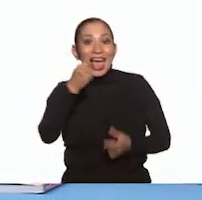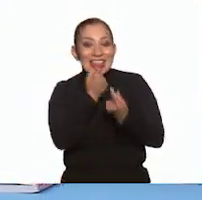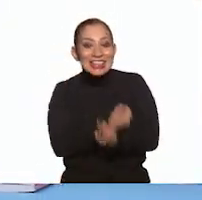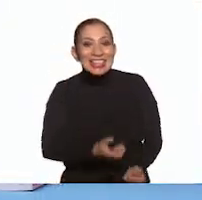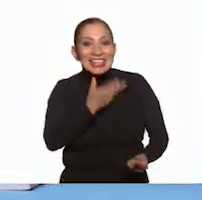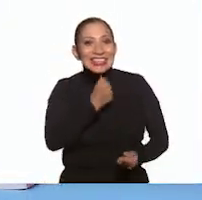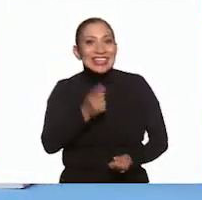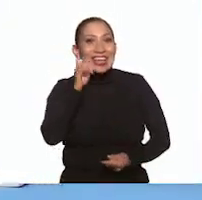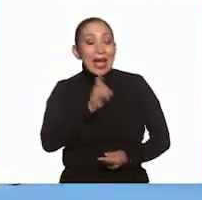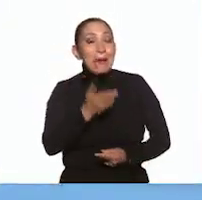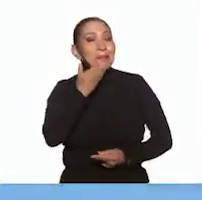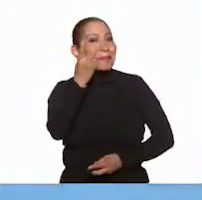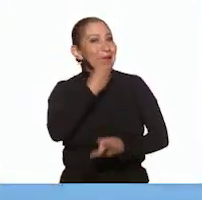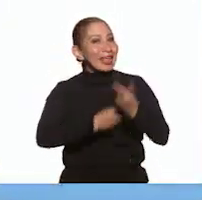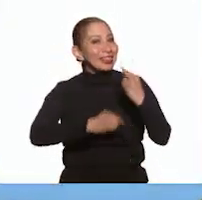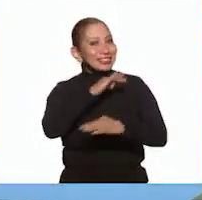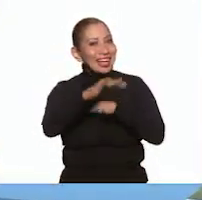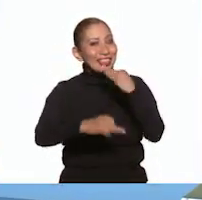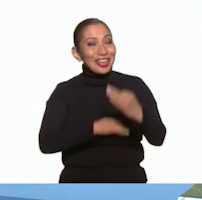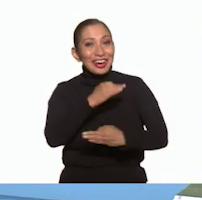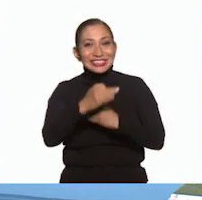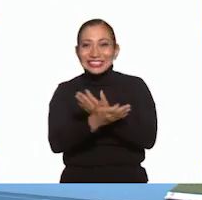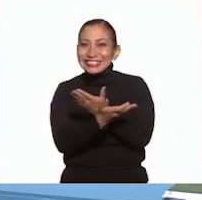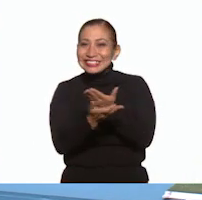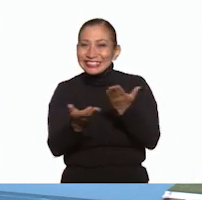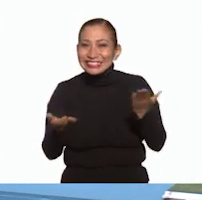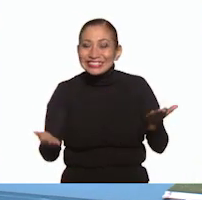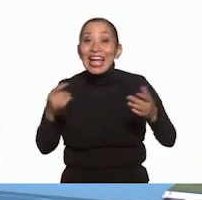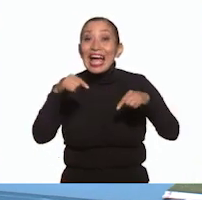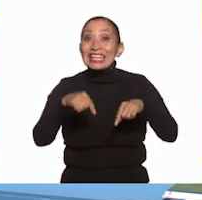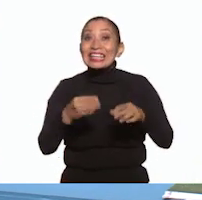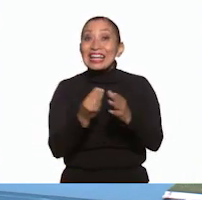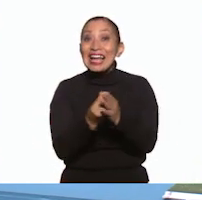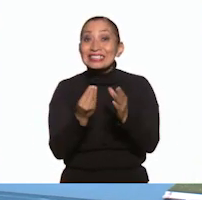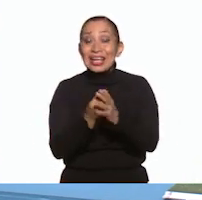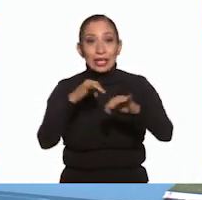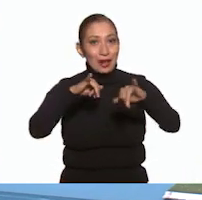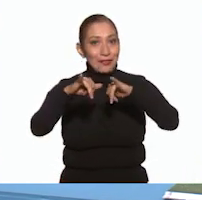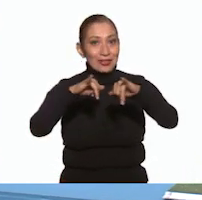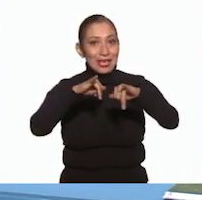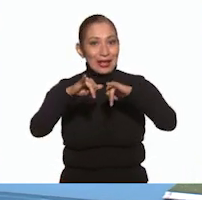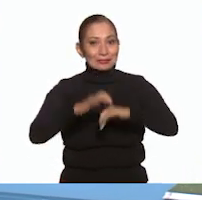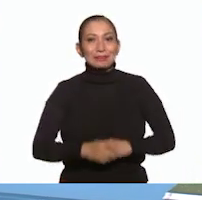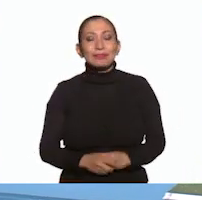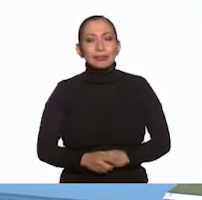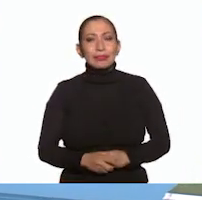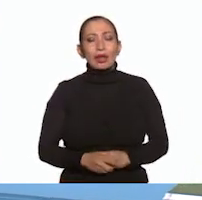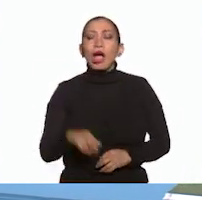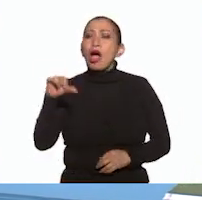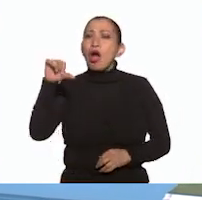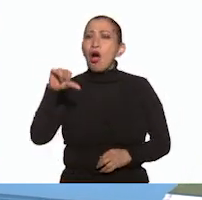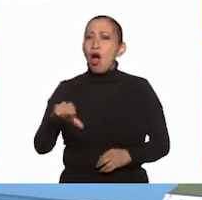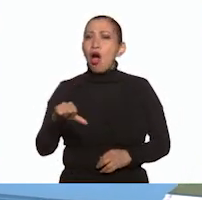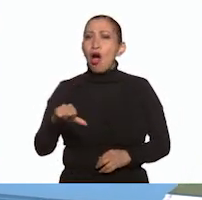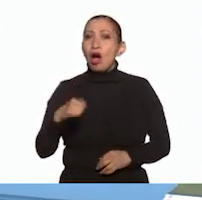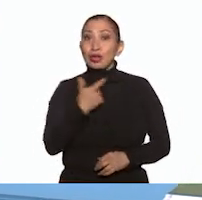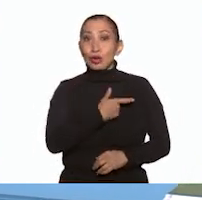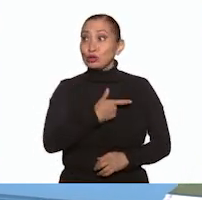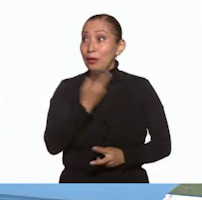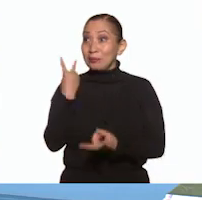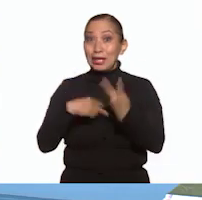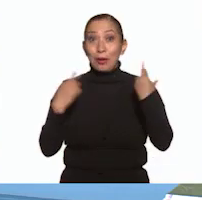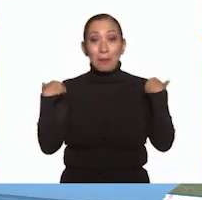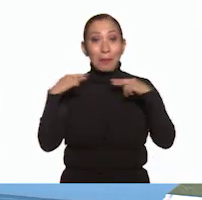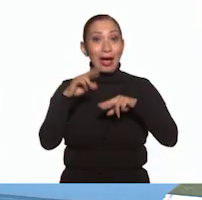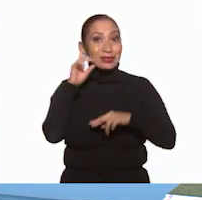Niñas y niños, bienvenidas y bienvenidos sean todos ustedes a una clase más de geografía. Hoy tenemos el gusto de que nos acompañe